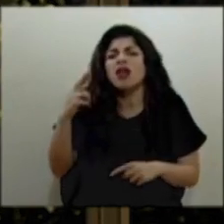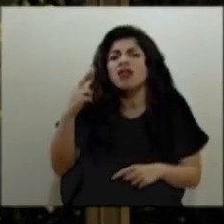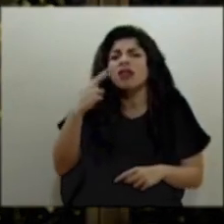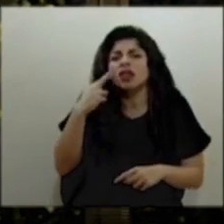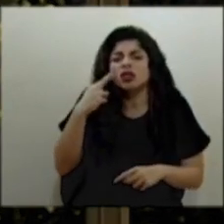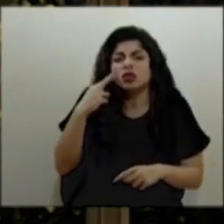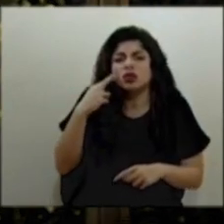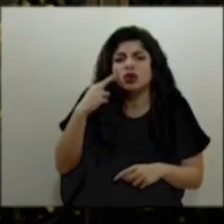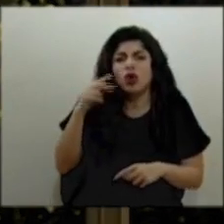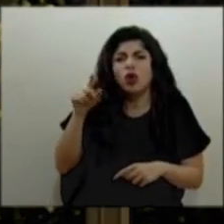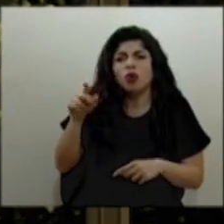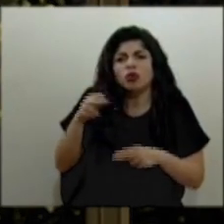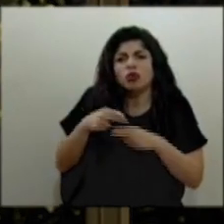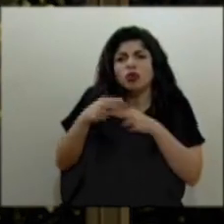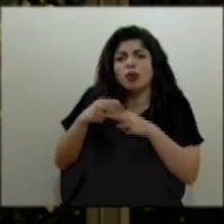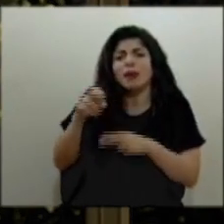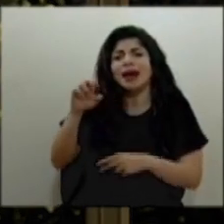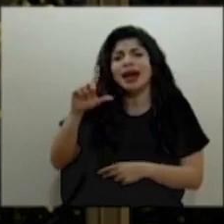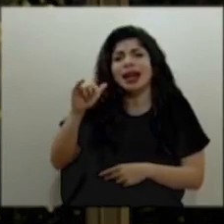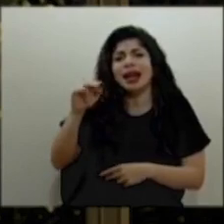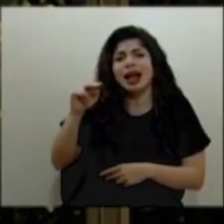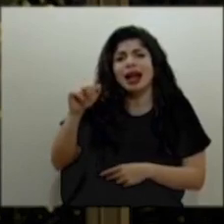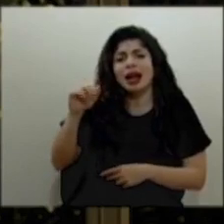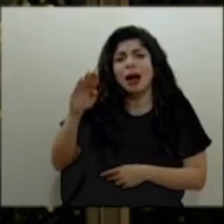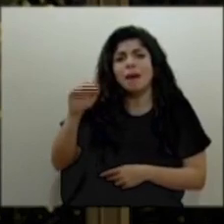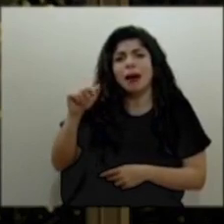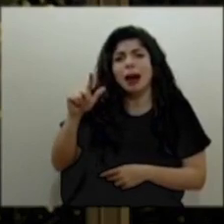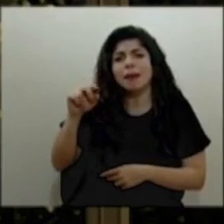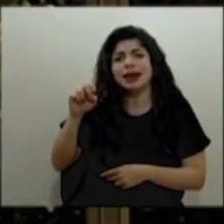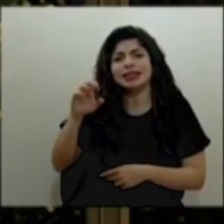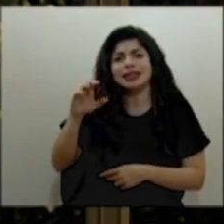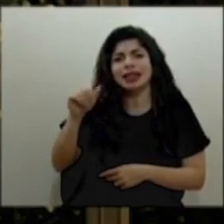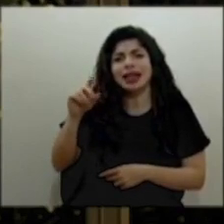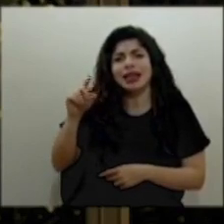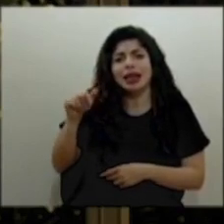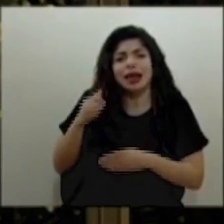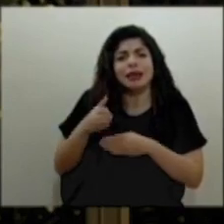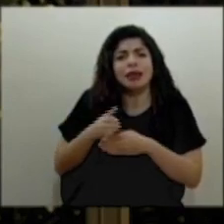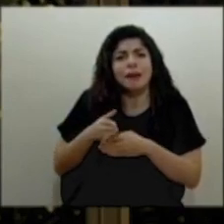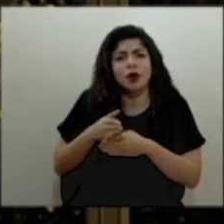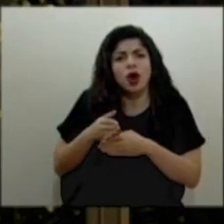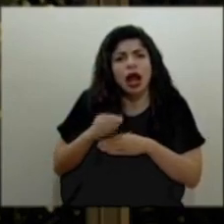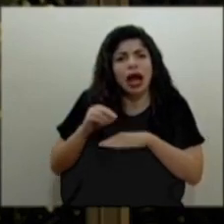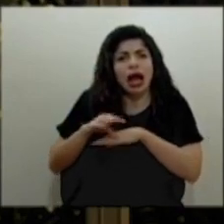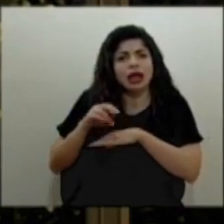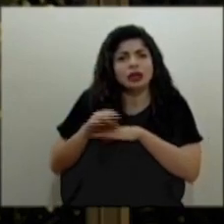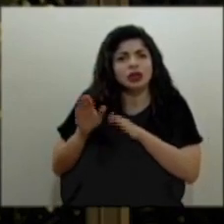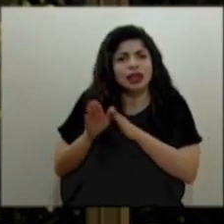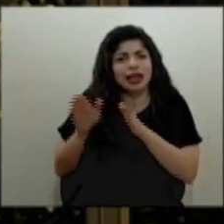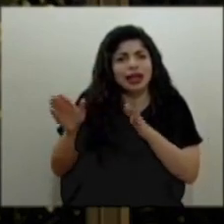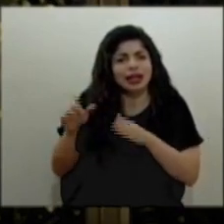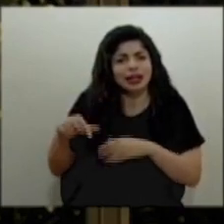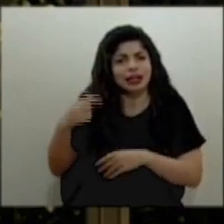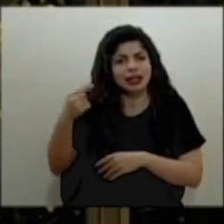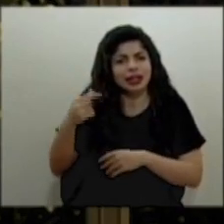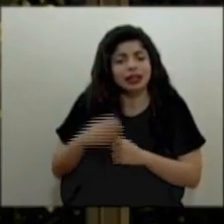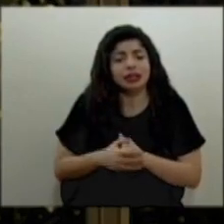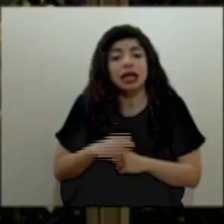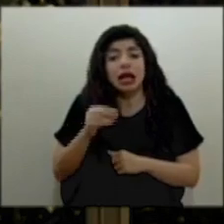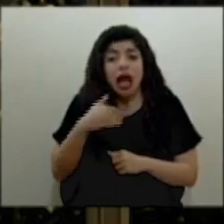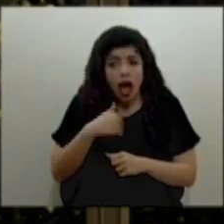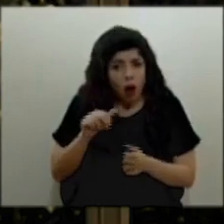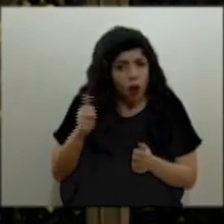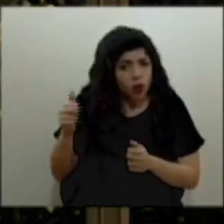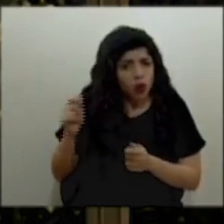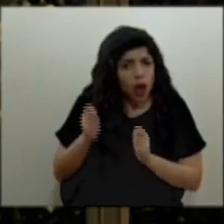las que se hace el nombramiento de doña Ileana Balmaceda de manera temporal en la asesoría de la Gerencia General? Y si hay otros cambios y